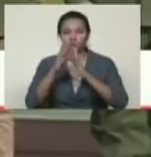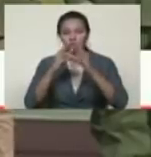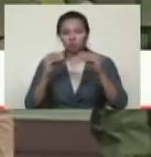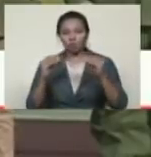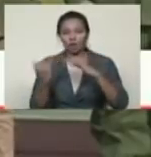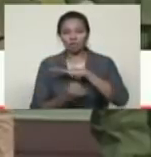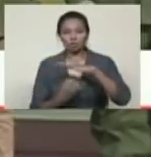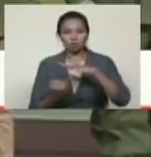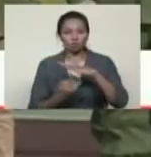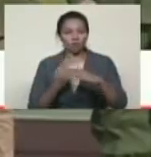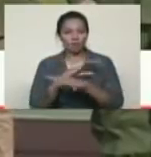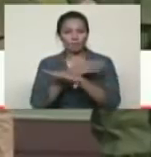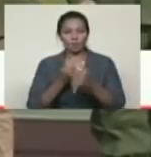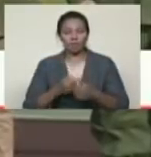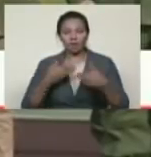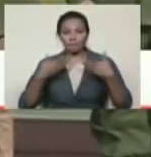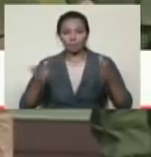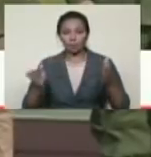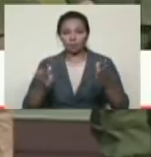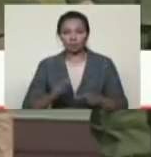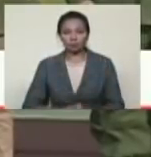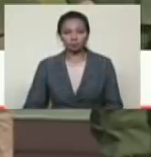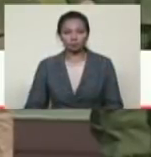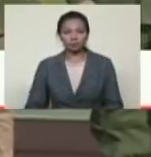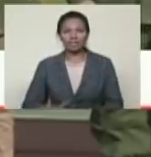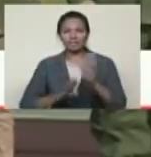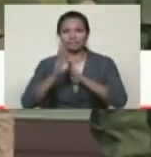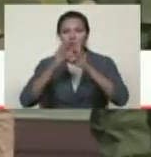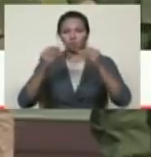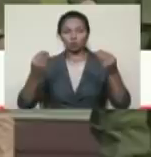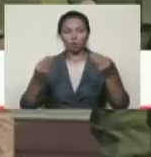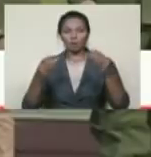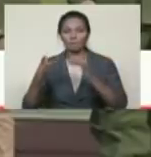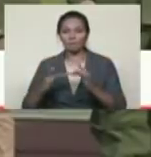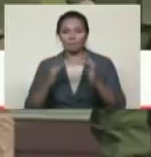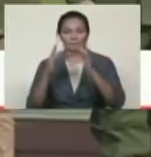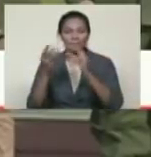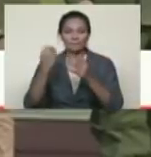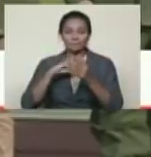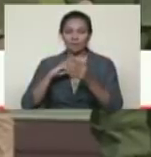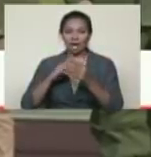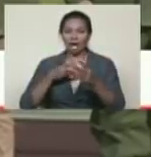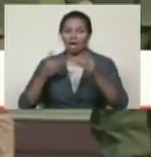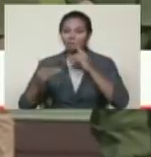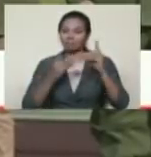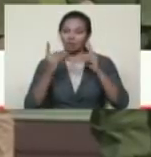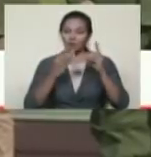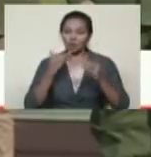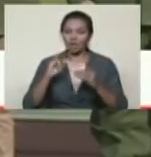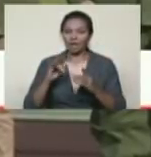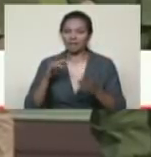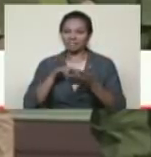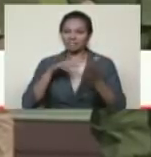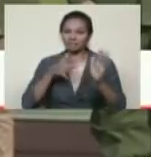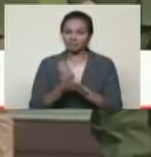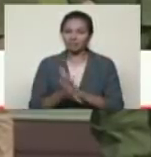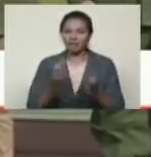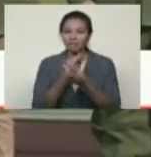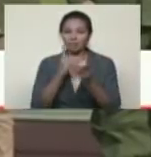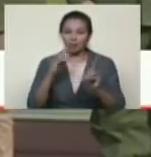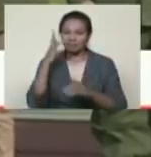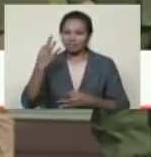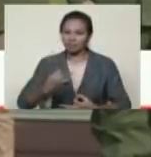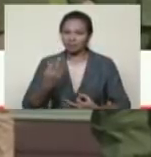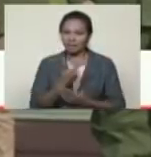instituciones, de los poderes públicos. Y el desarrollo de la interacción dialogante que significa la democracia verdadera y